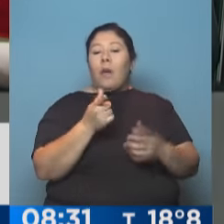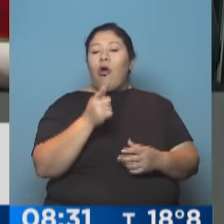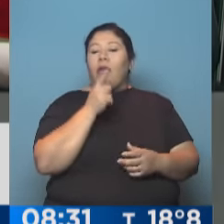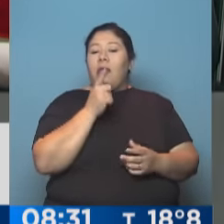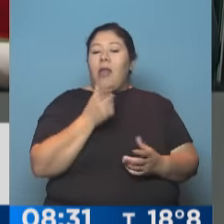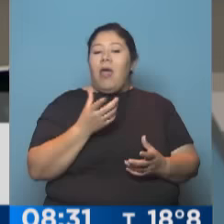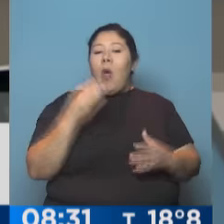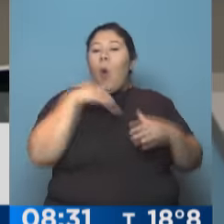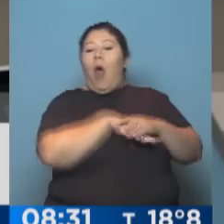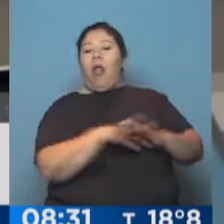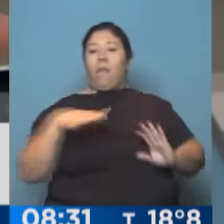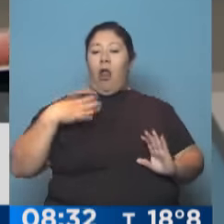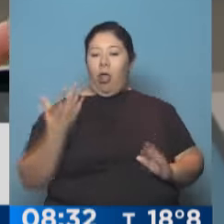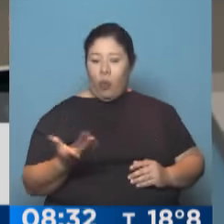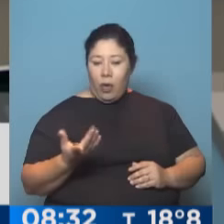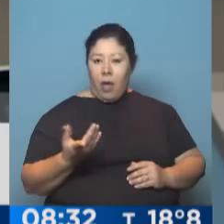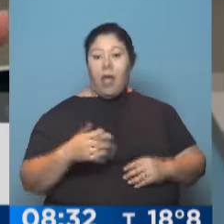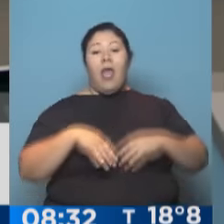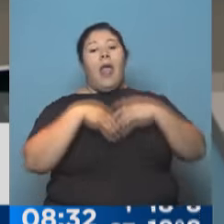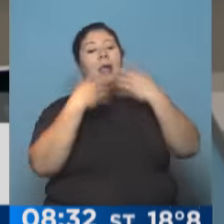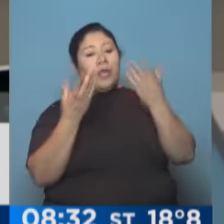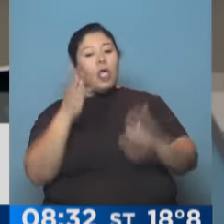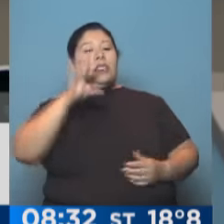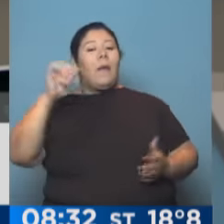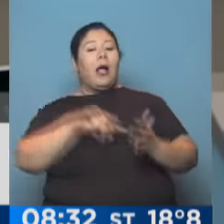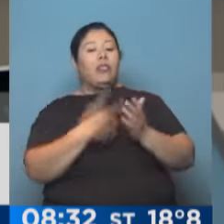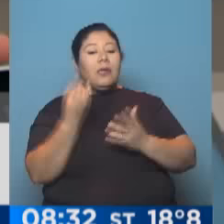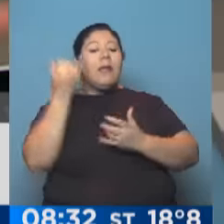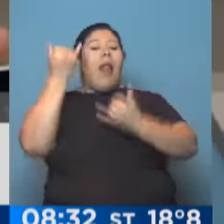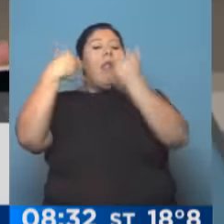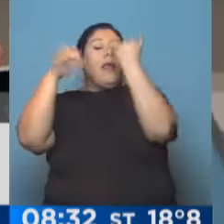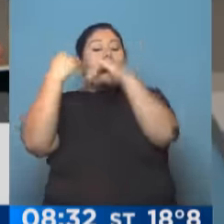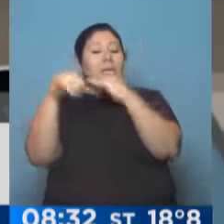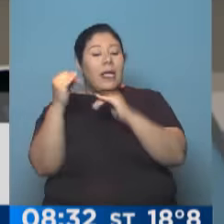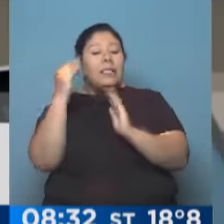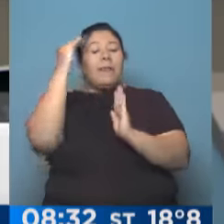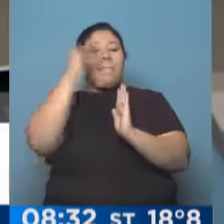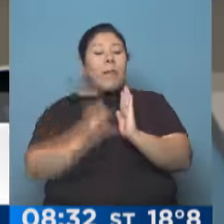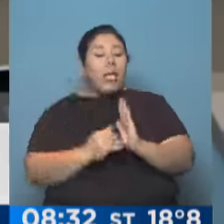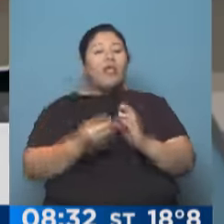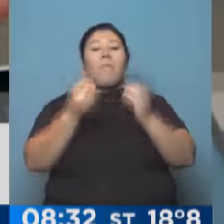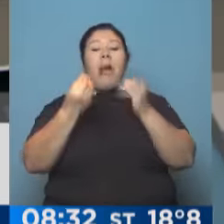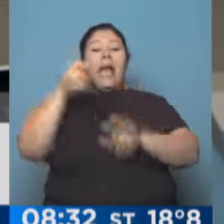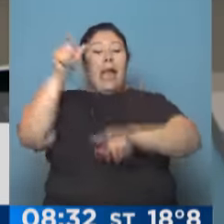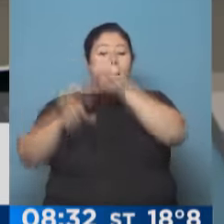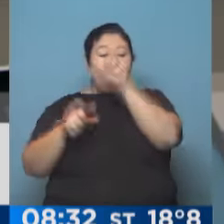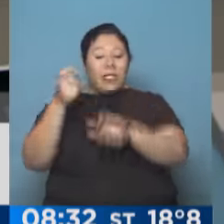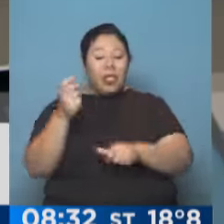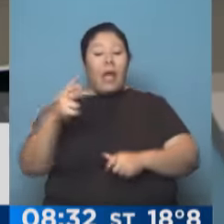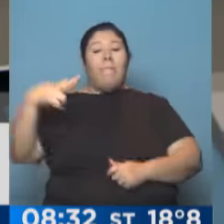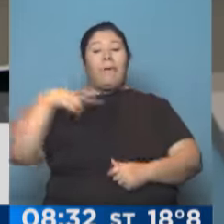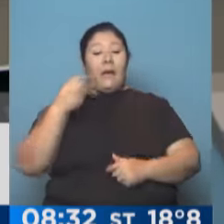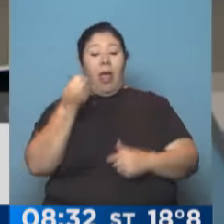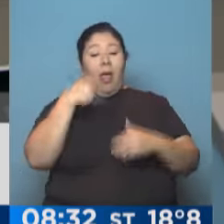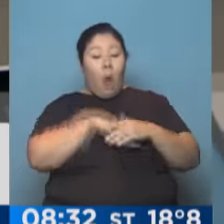de de interés por los para incentivar el ahorro en pesos claro para para que que se pudieran cubrir los ahorristas así todo hubo una demanda